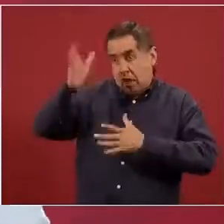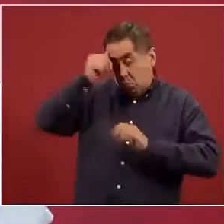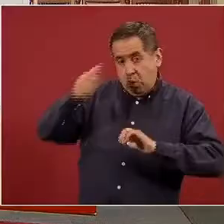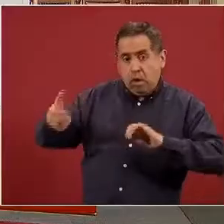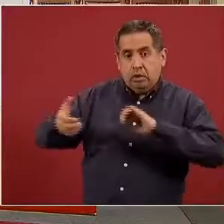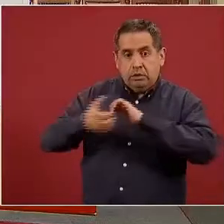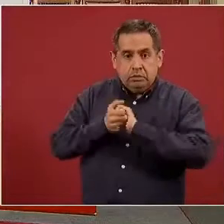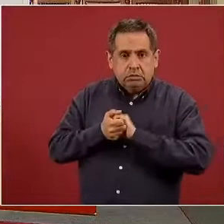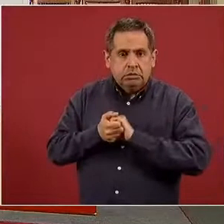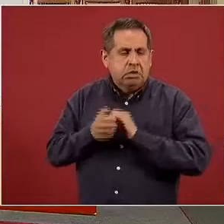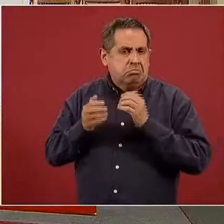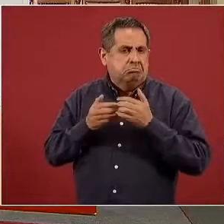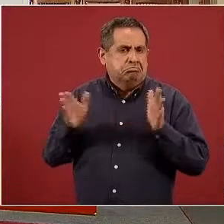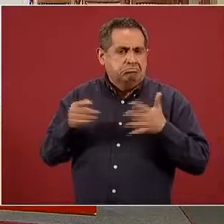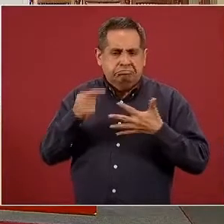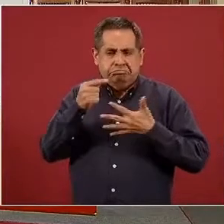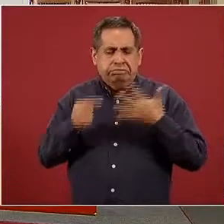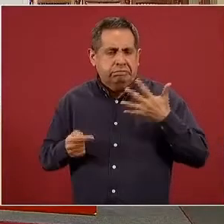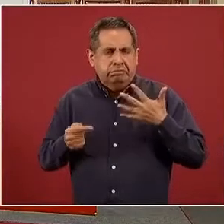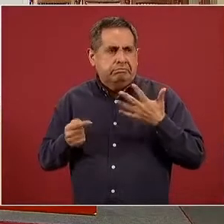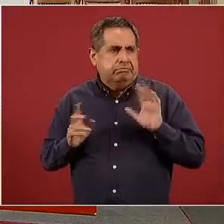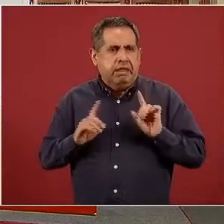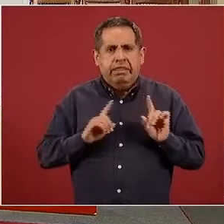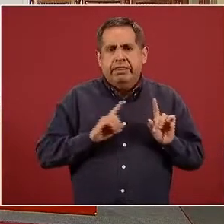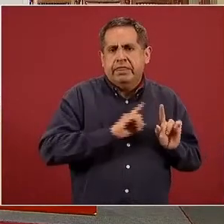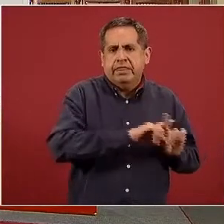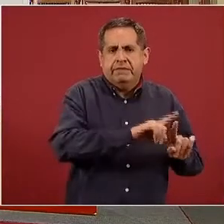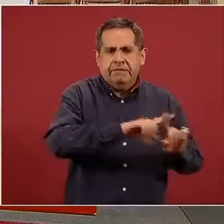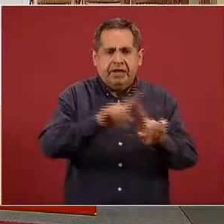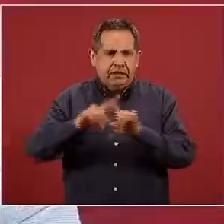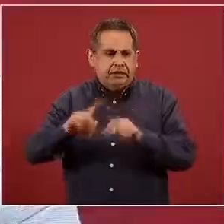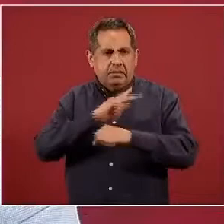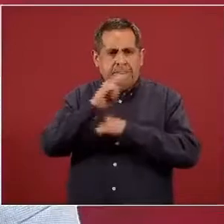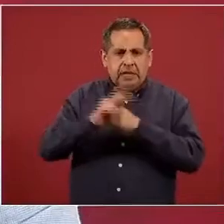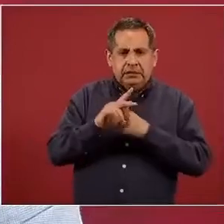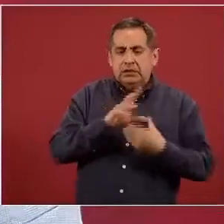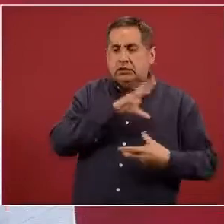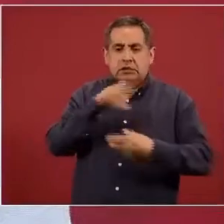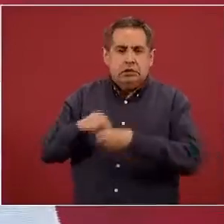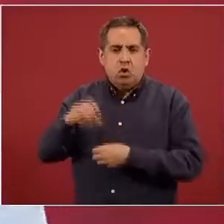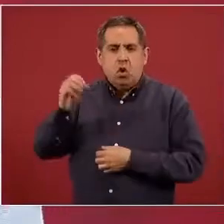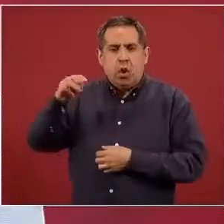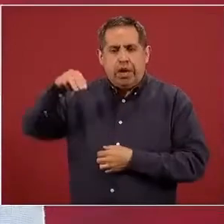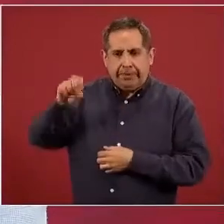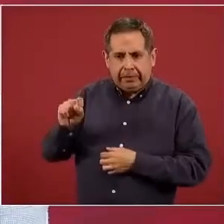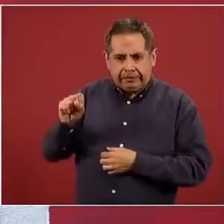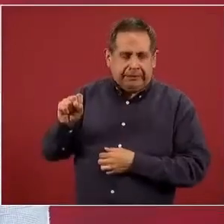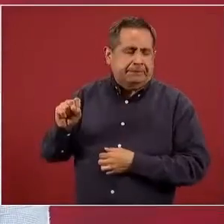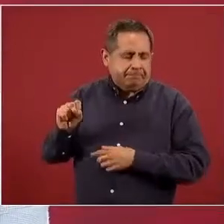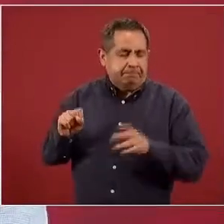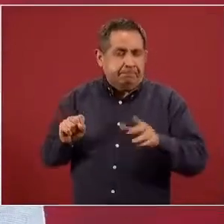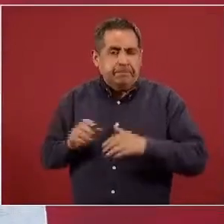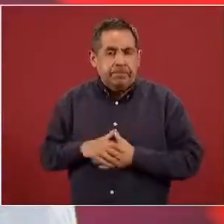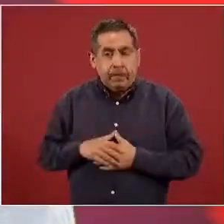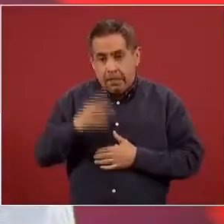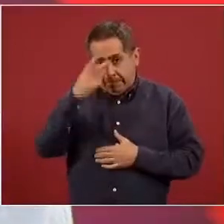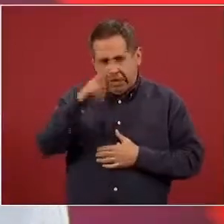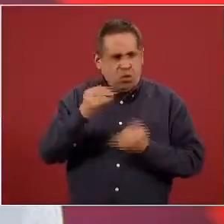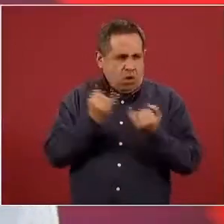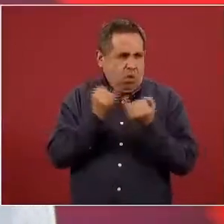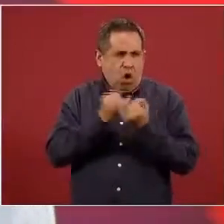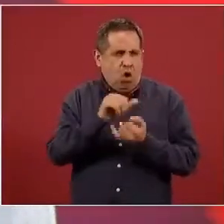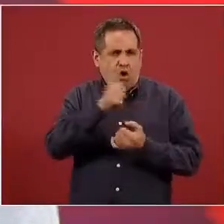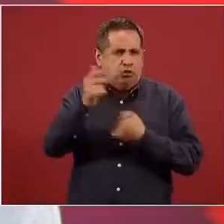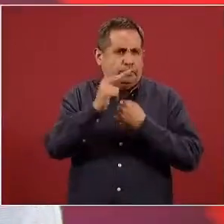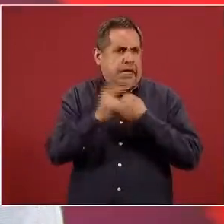iniciativa, es un formato genérico para los países, estados miembros de la OMS, y México, igual que